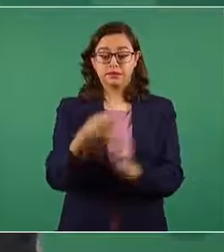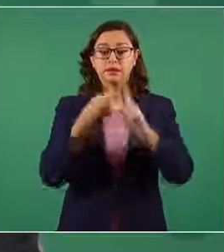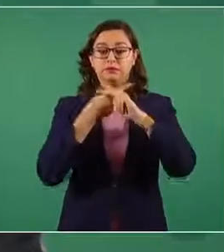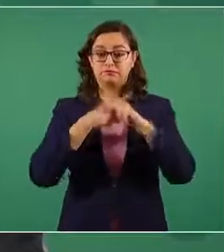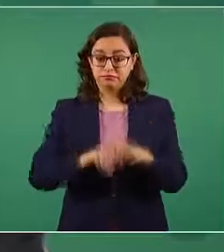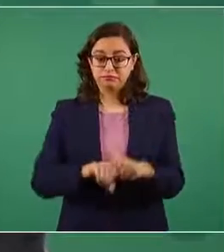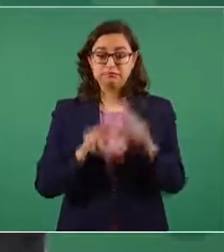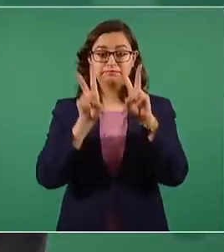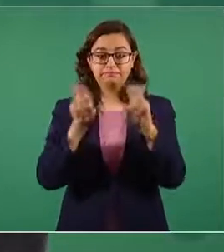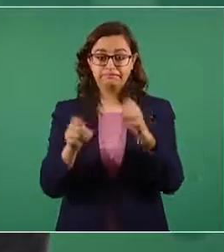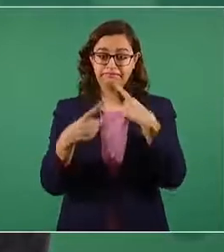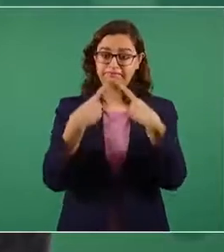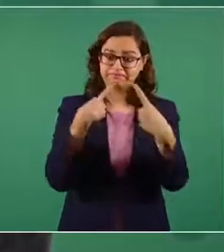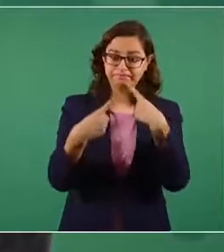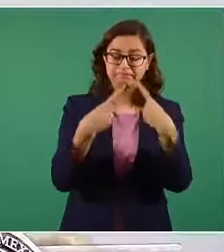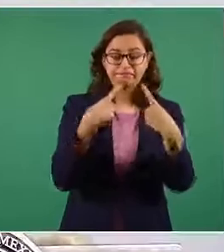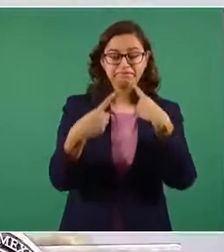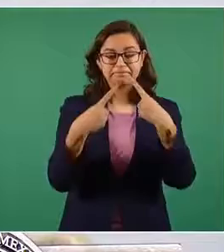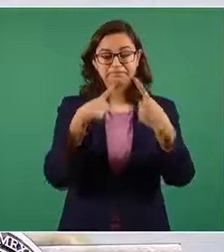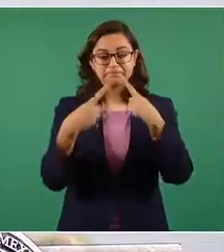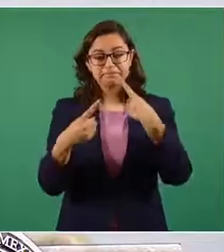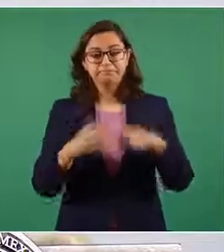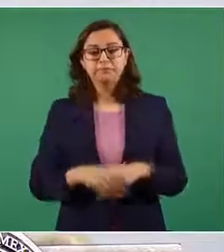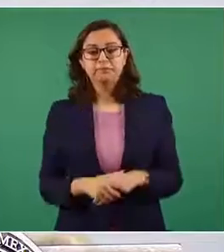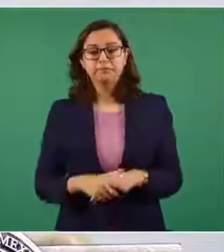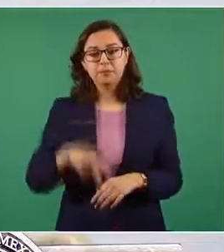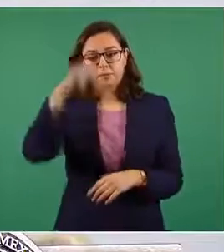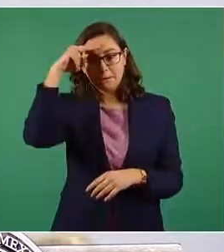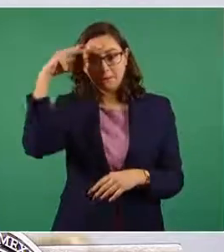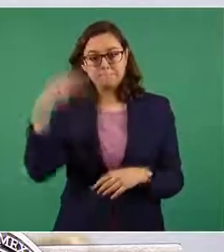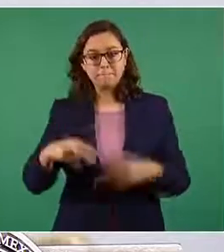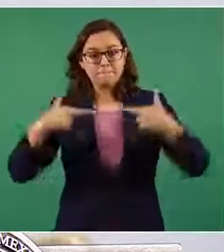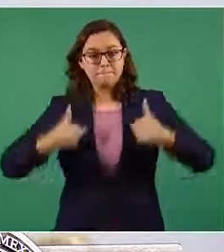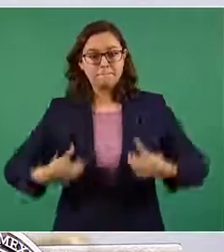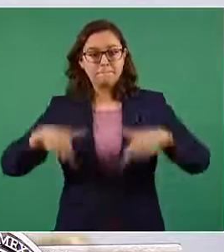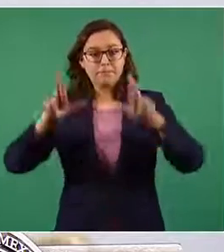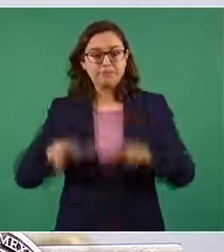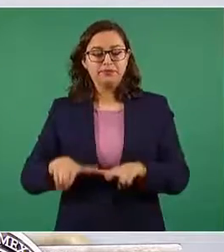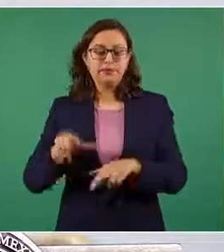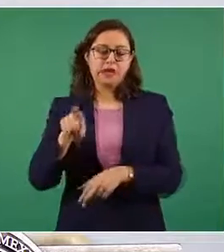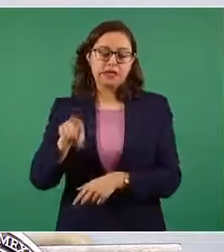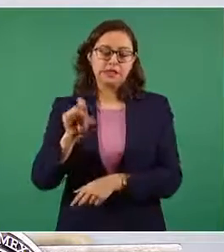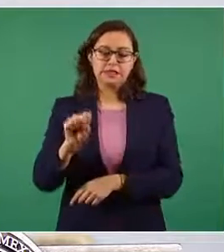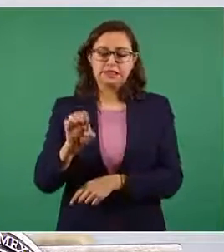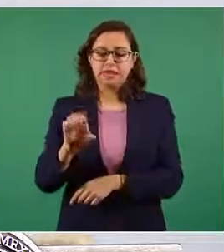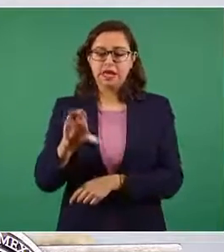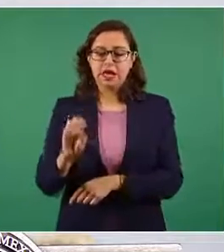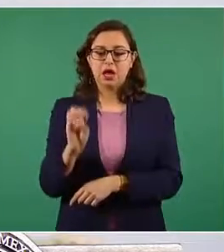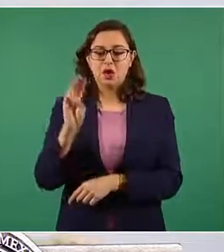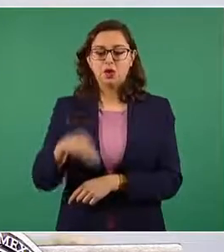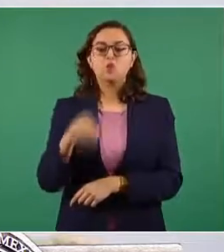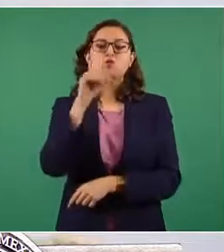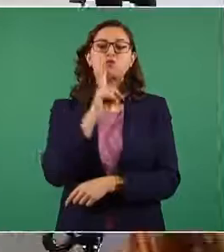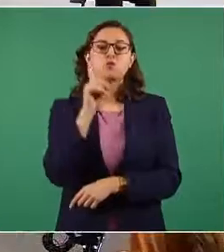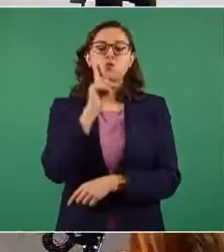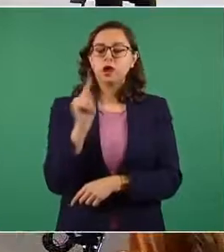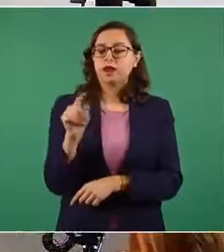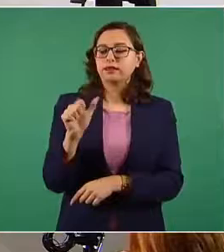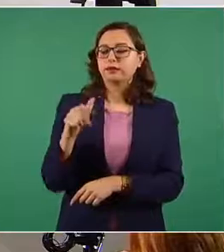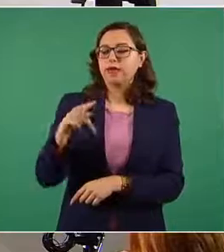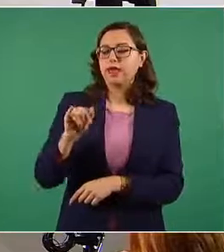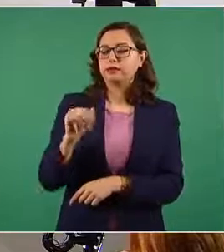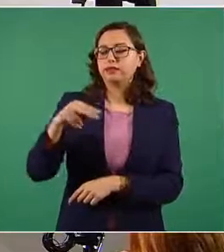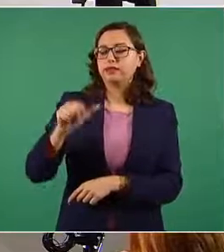vamos a hablar. De parte de México está participando de manera muy destacada, por supuesto, la Secretaría de Economía a cargo de Tatiana Cloutier,